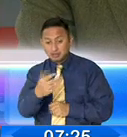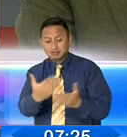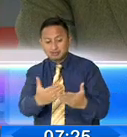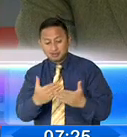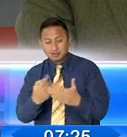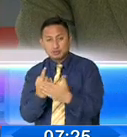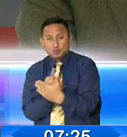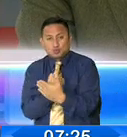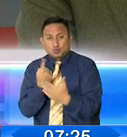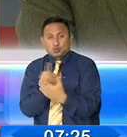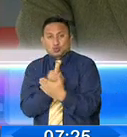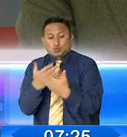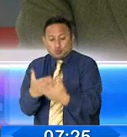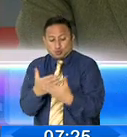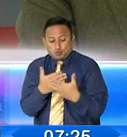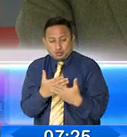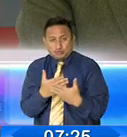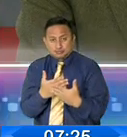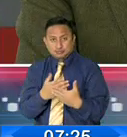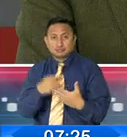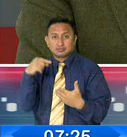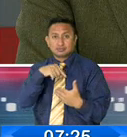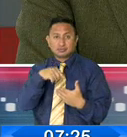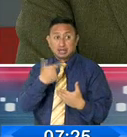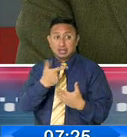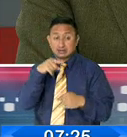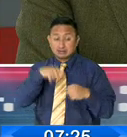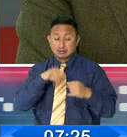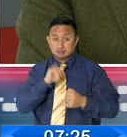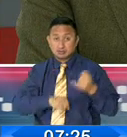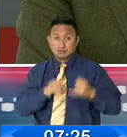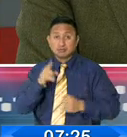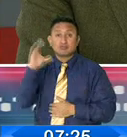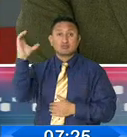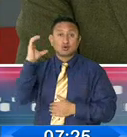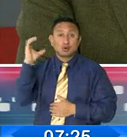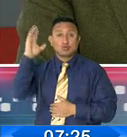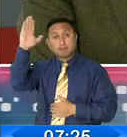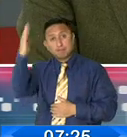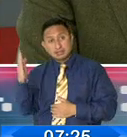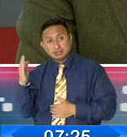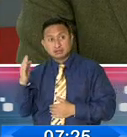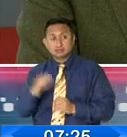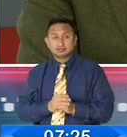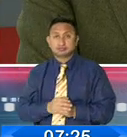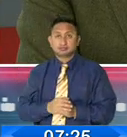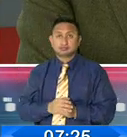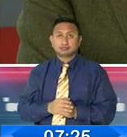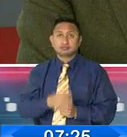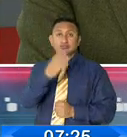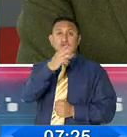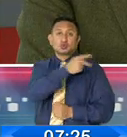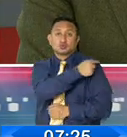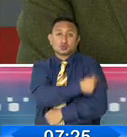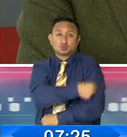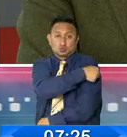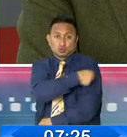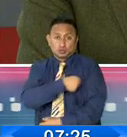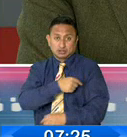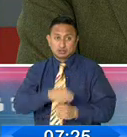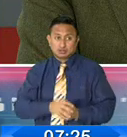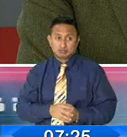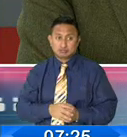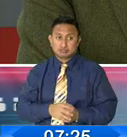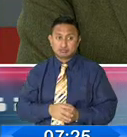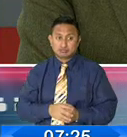estos países donde está ya alta la prevalencia. Por ejemplo, Colombia, Brasil, Suecia han